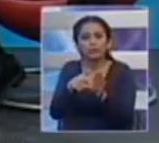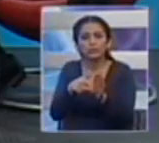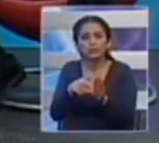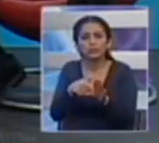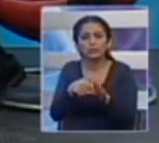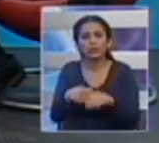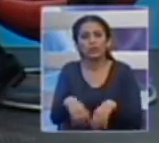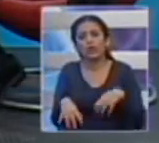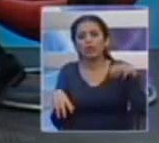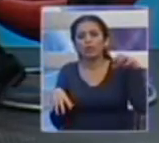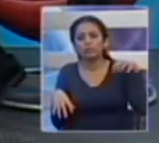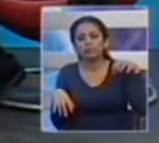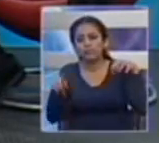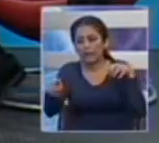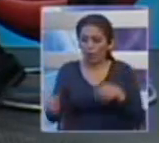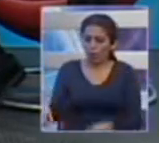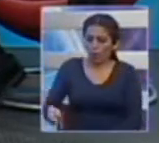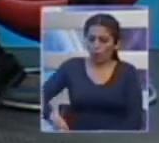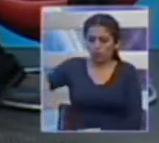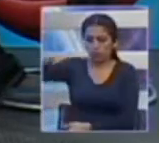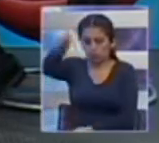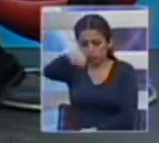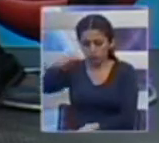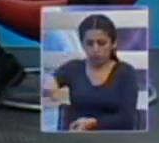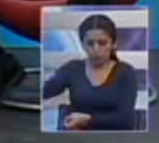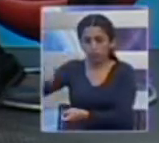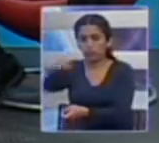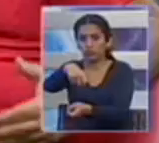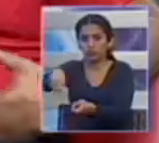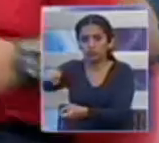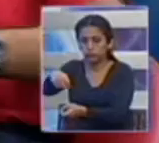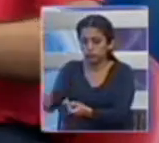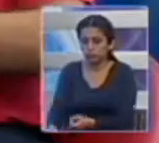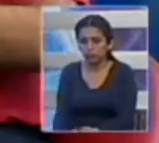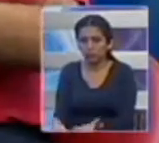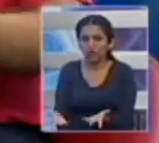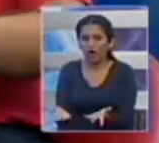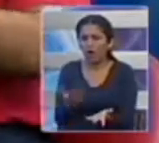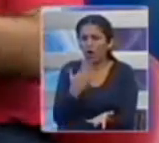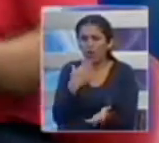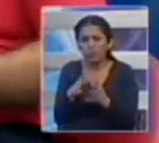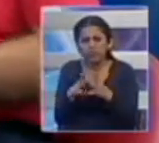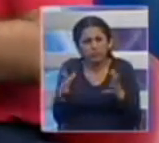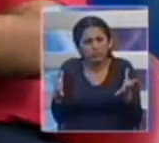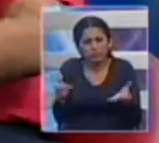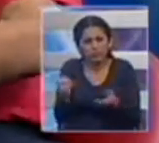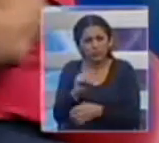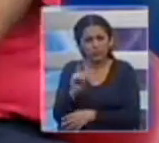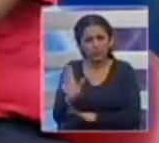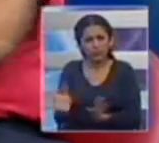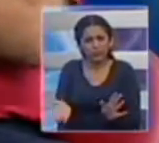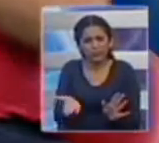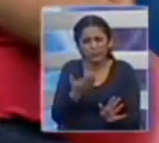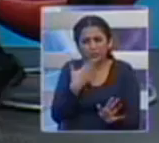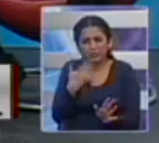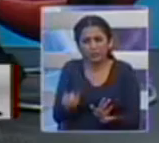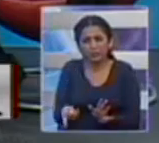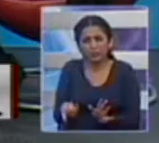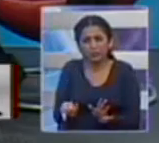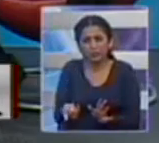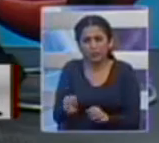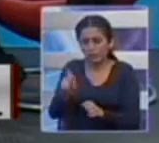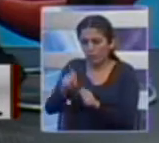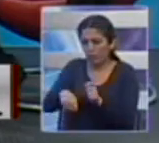cantidad extraordinaria, y son personas que, repito, así sea una persona normal, usted por ejemplo, que